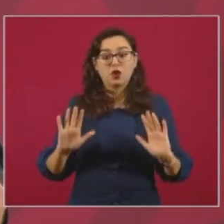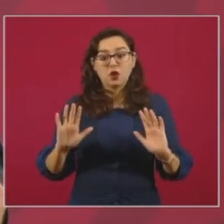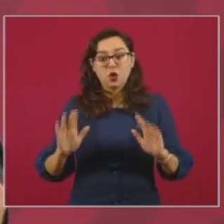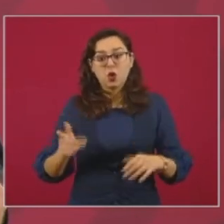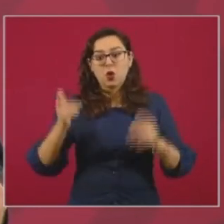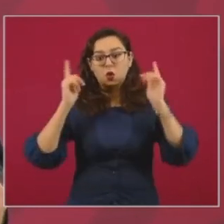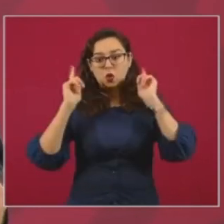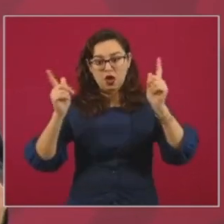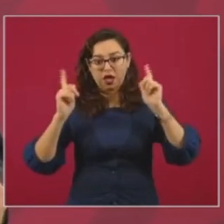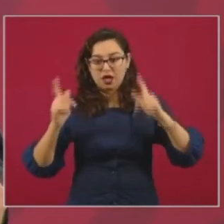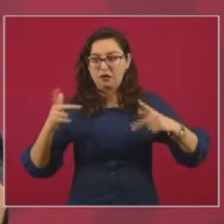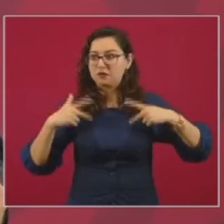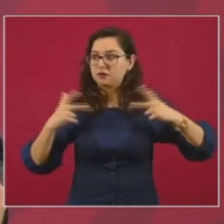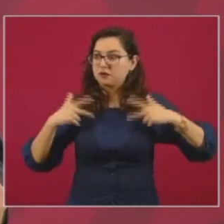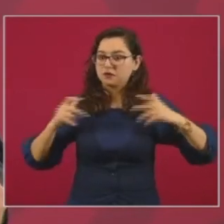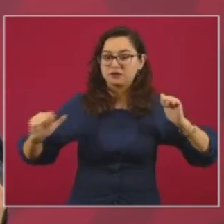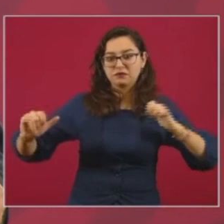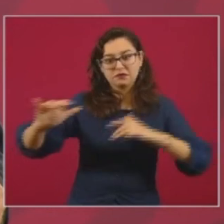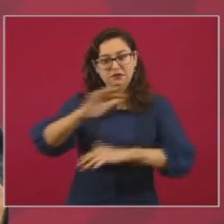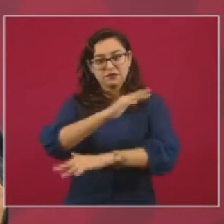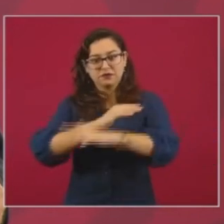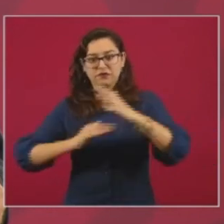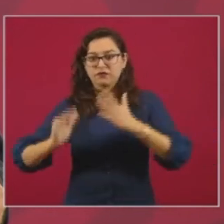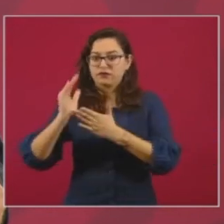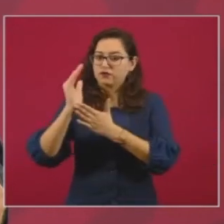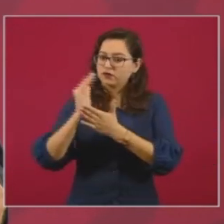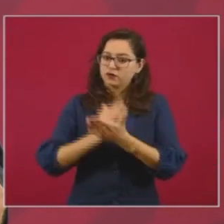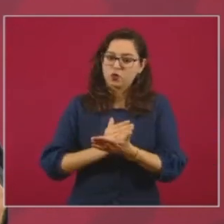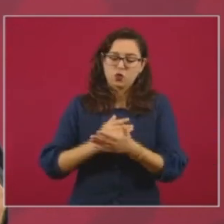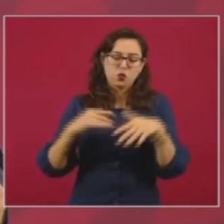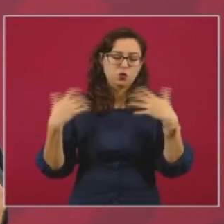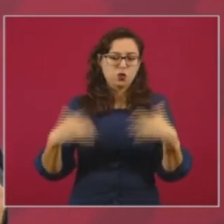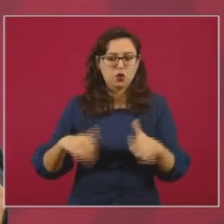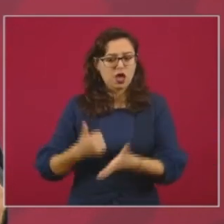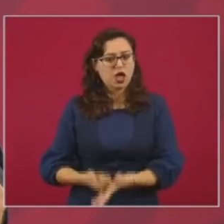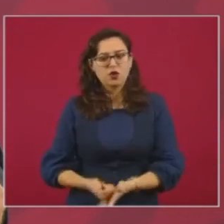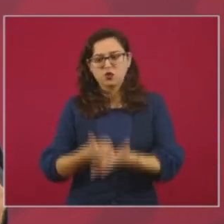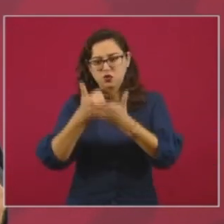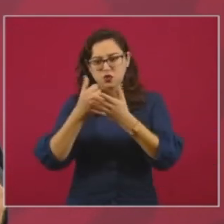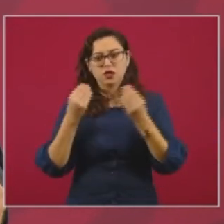la movilidad en la ciudad, y esto nos va a ayudar mucho.